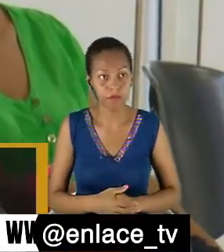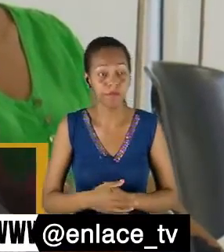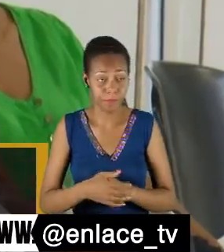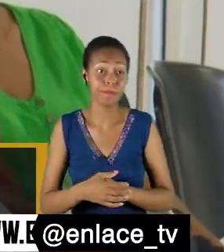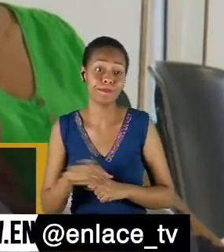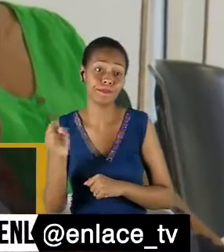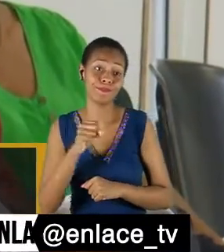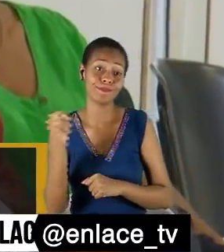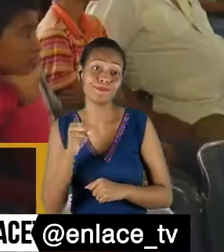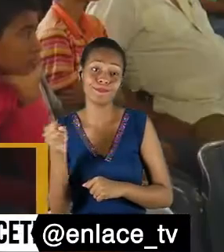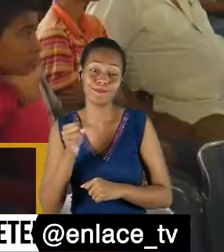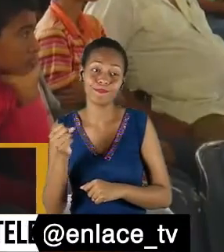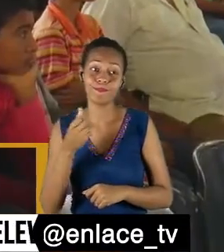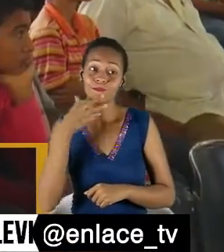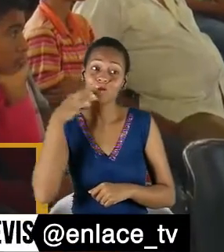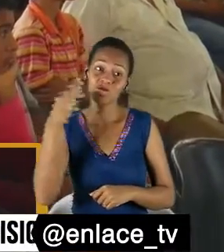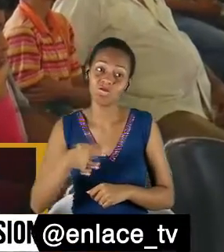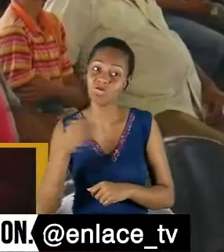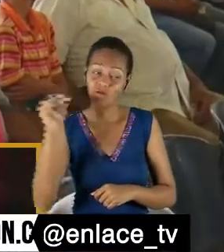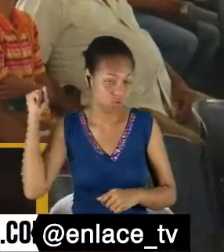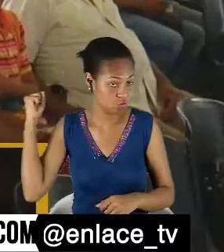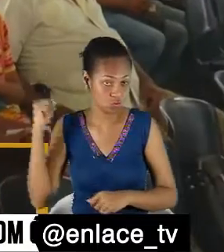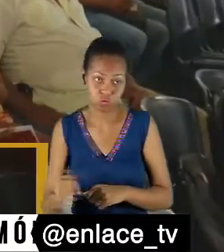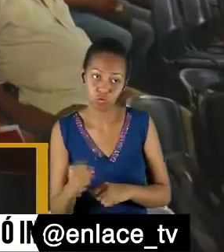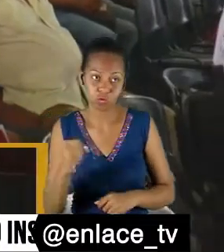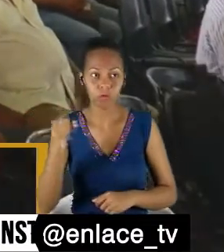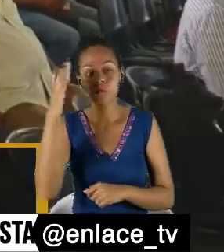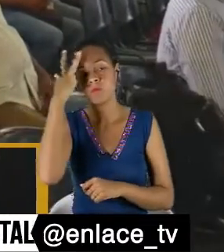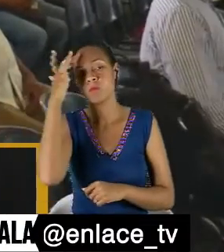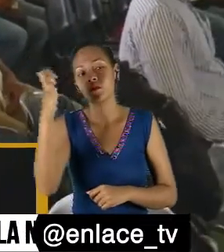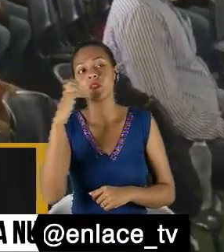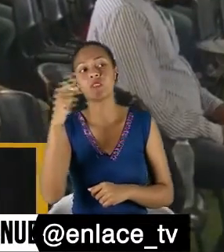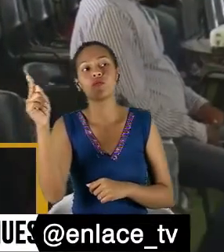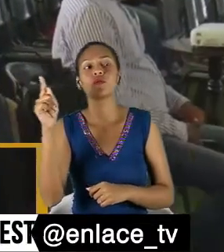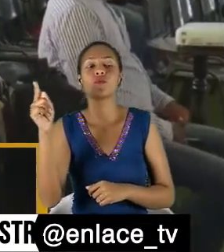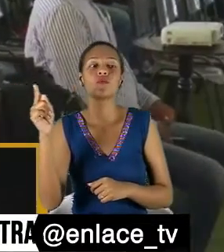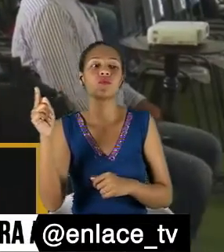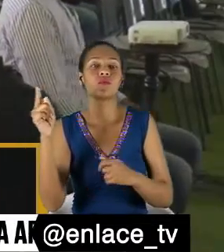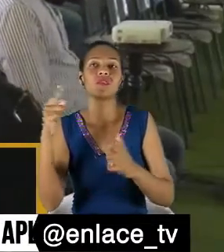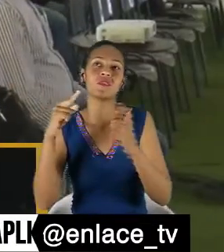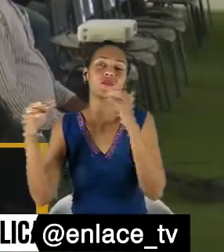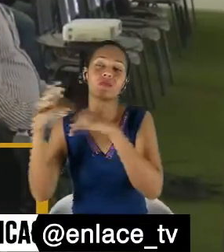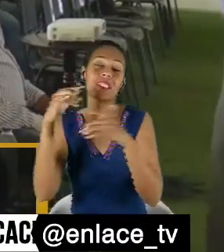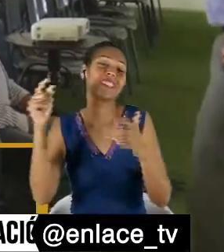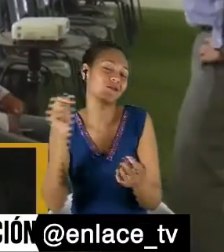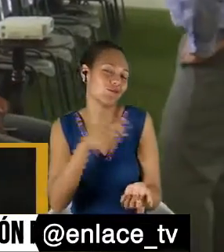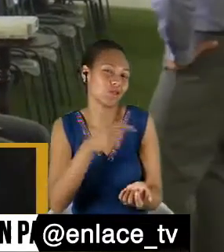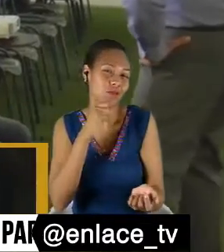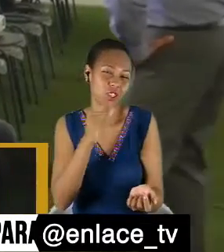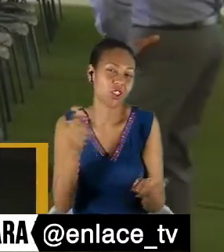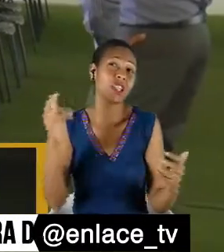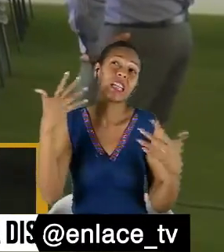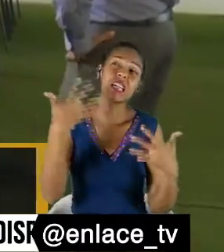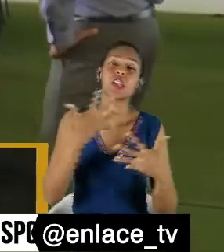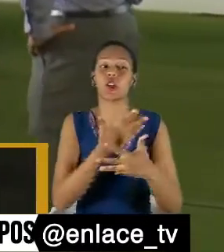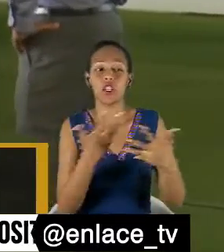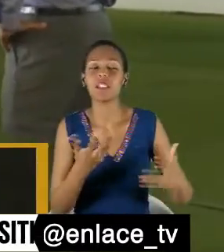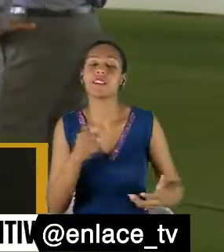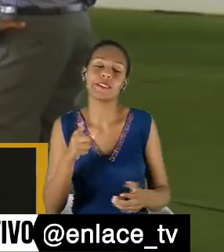pues es lógico que esté concentrado por la misma condición climática de Barranca Bermeja, pero por fuentes móviles, como el